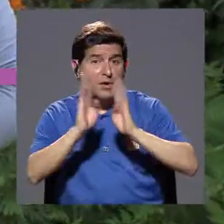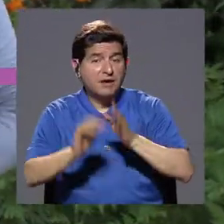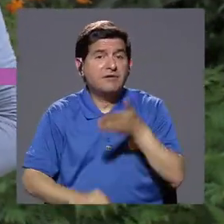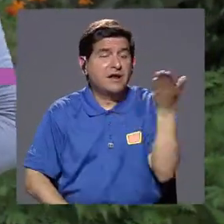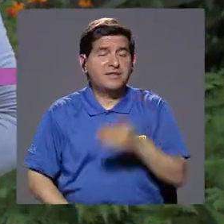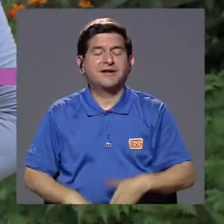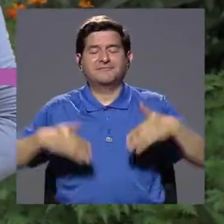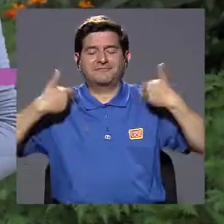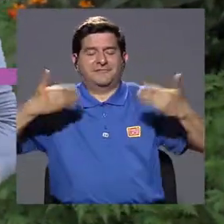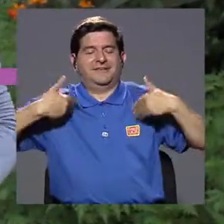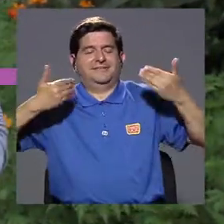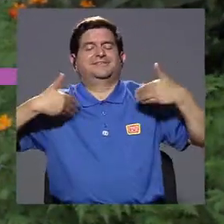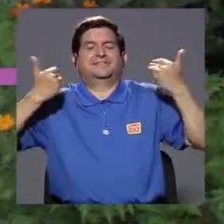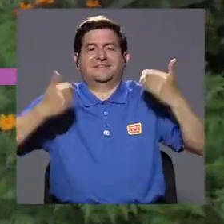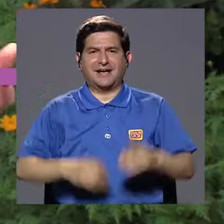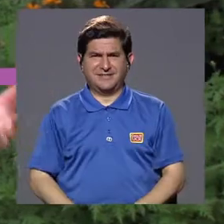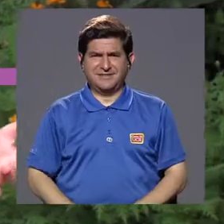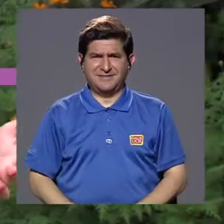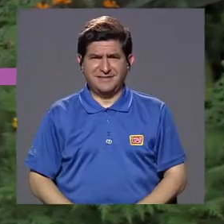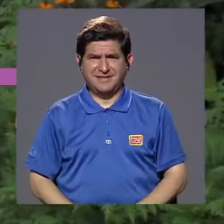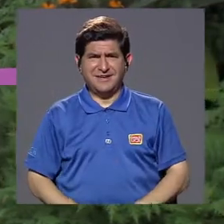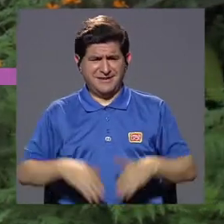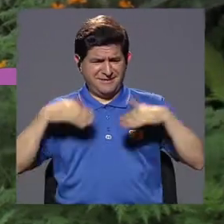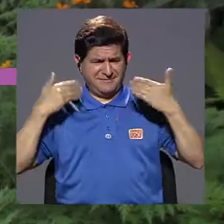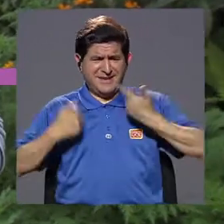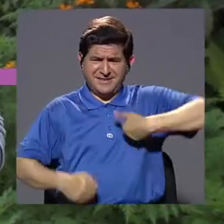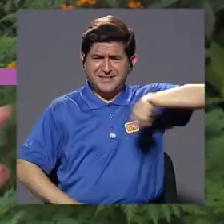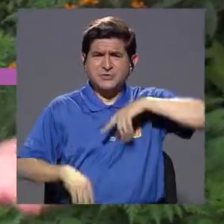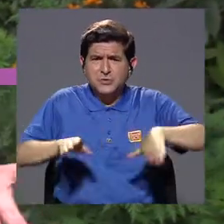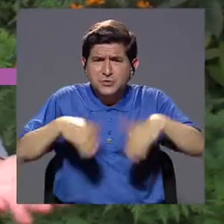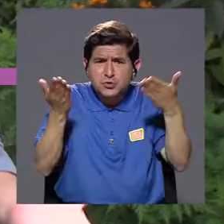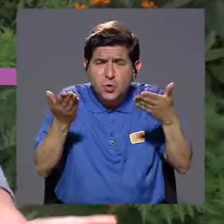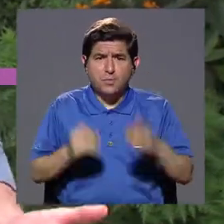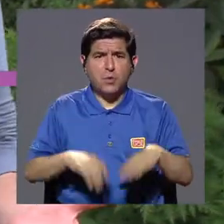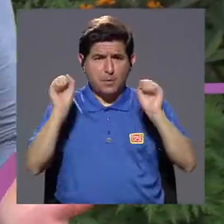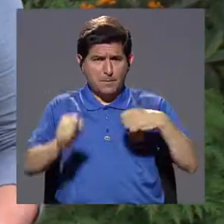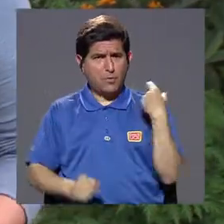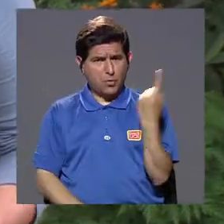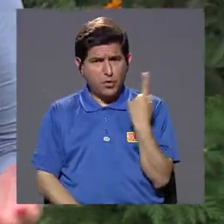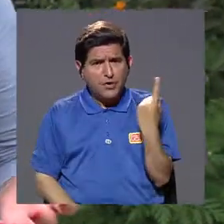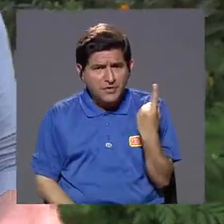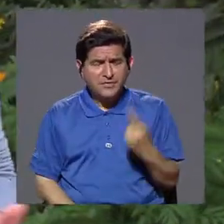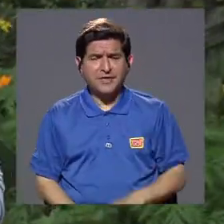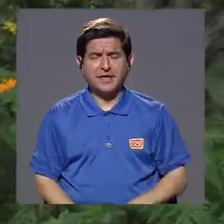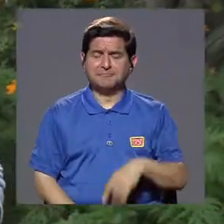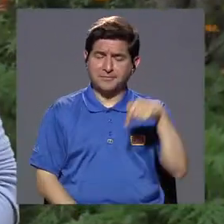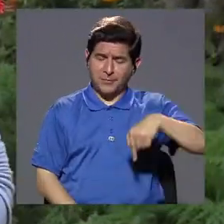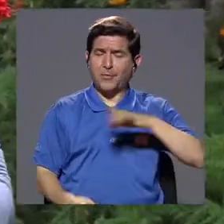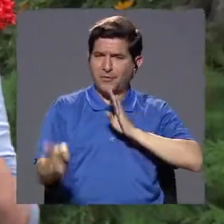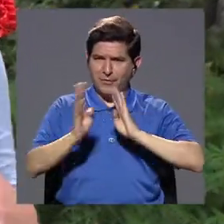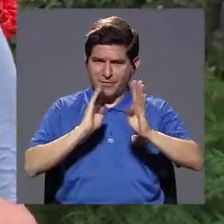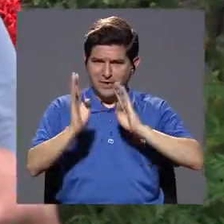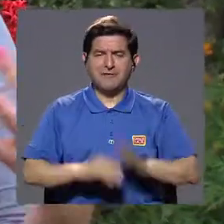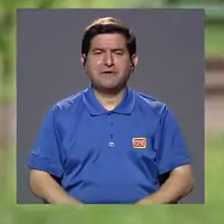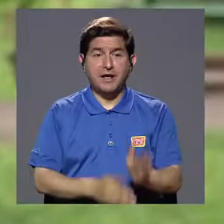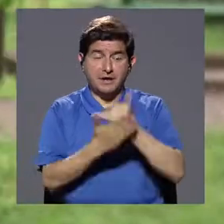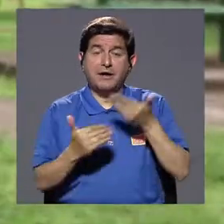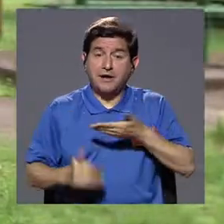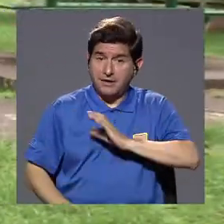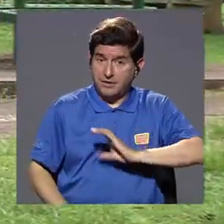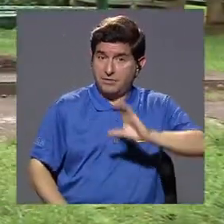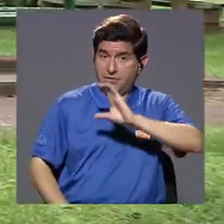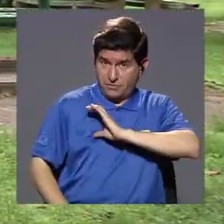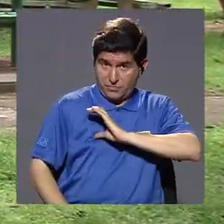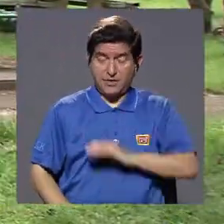conversar acerca de la felicidad cómo hacer para estar felices podemos estar felices siempre pues vamos a conversar acerca de algunos